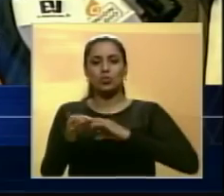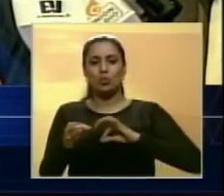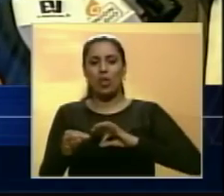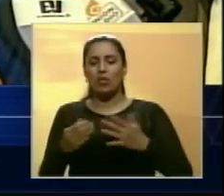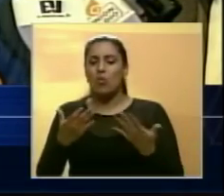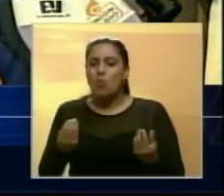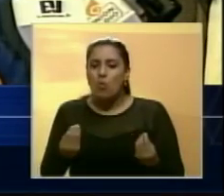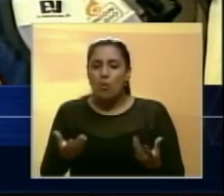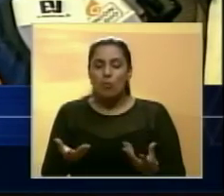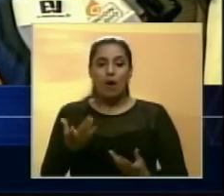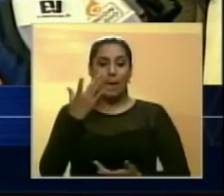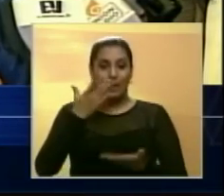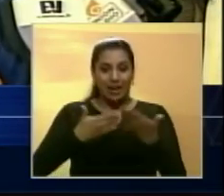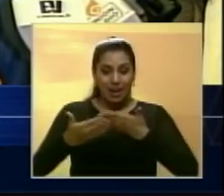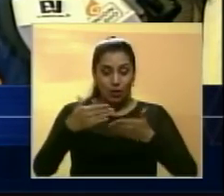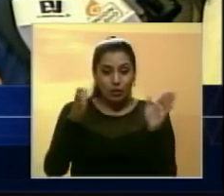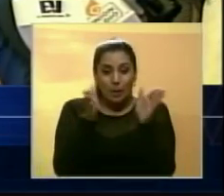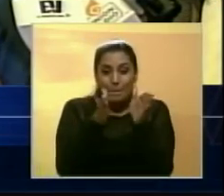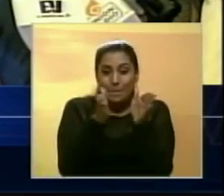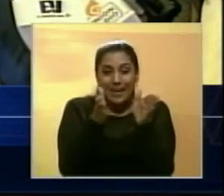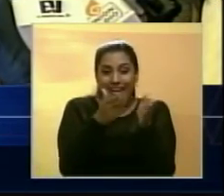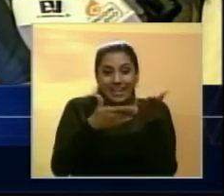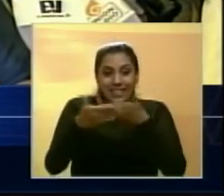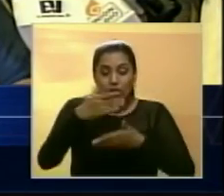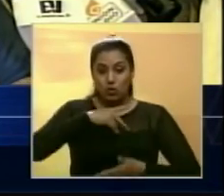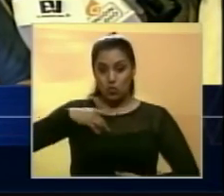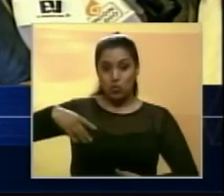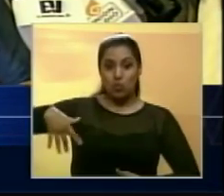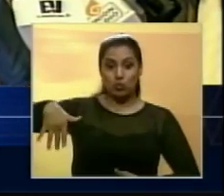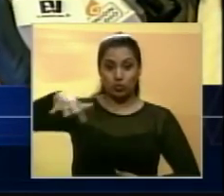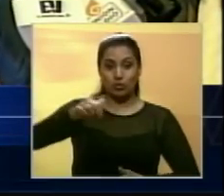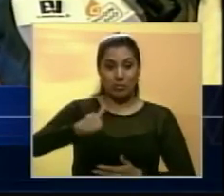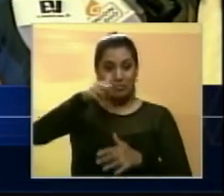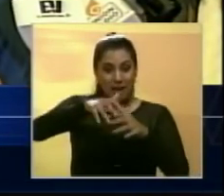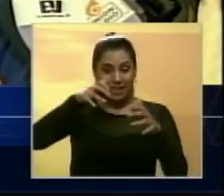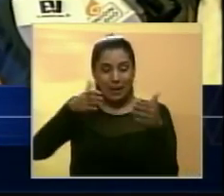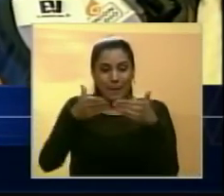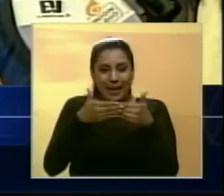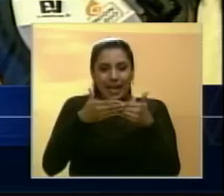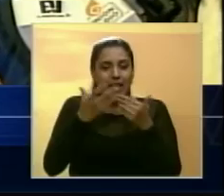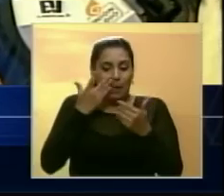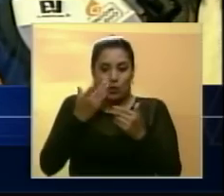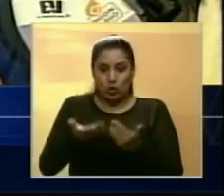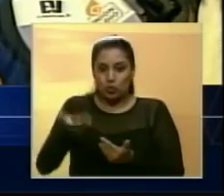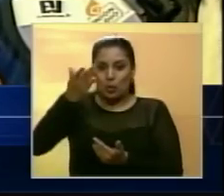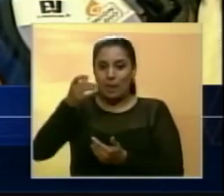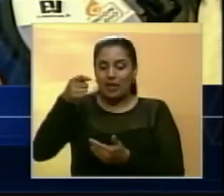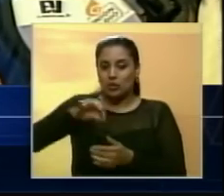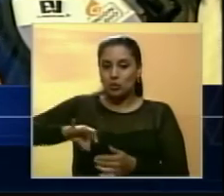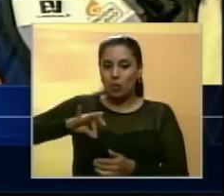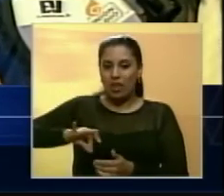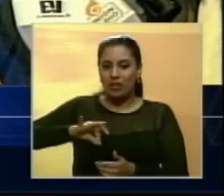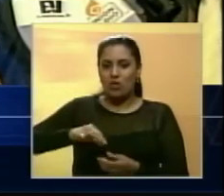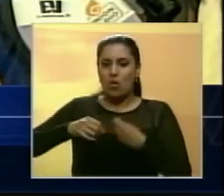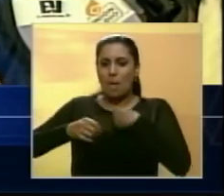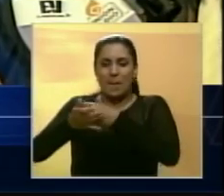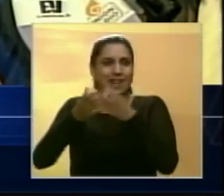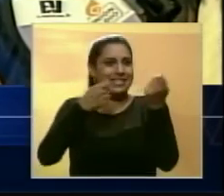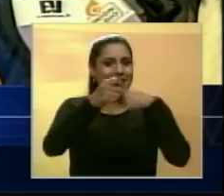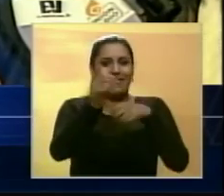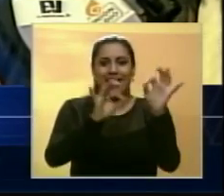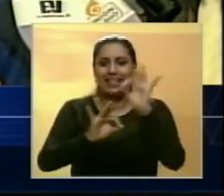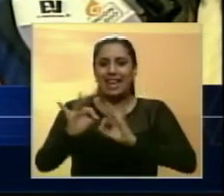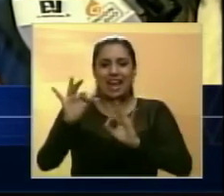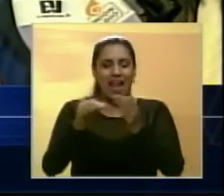un comercio pequeño, que es la mayoría de nosotros, puede soportar un incremento salarial si no están